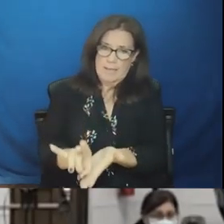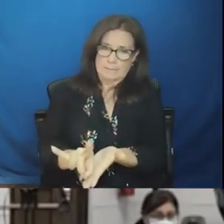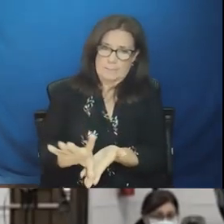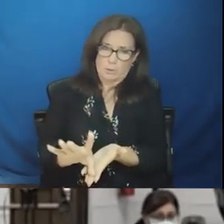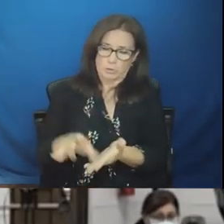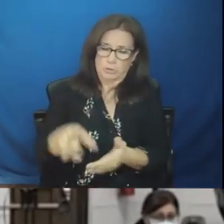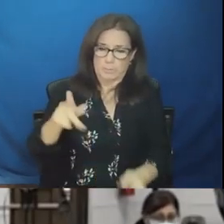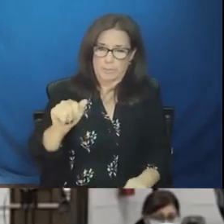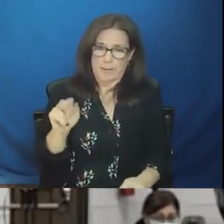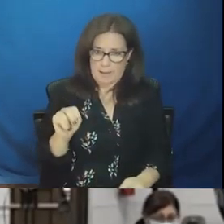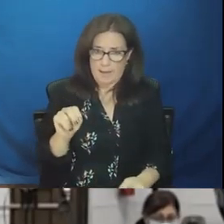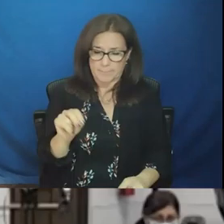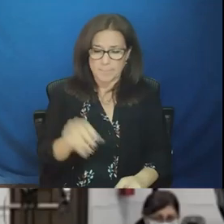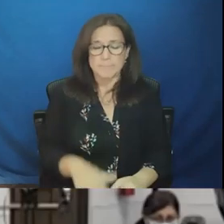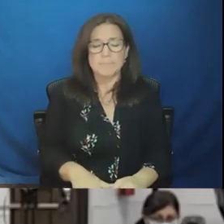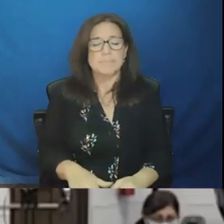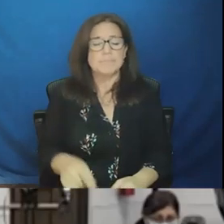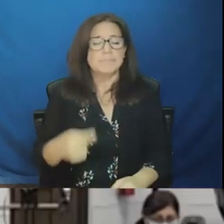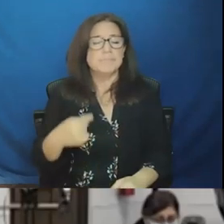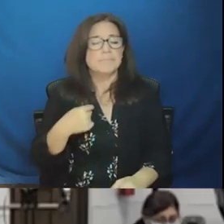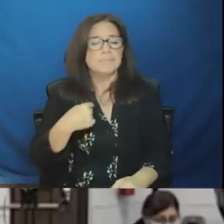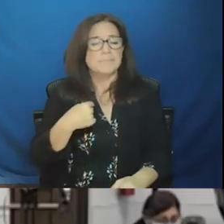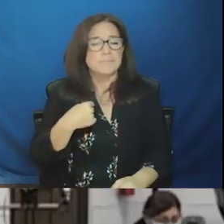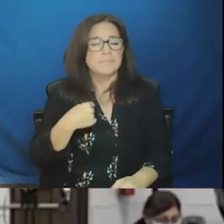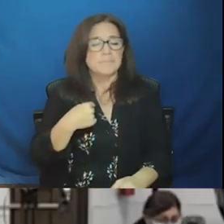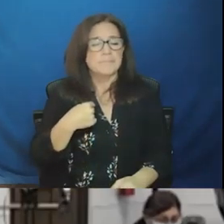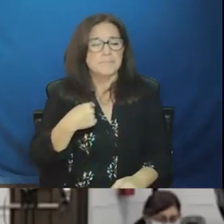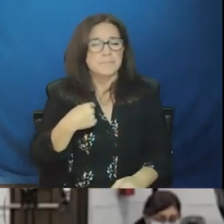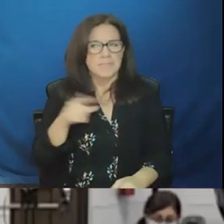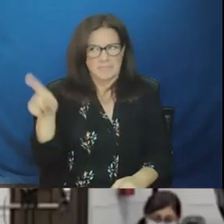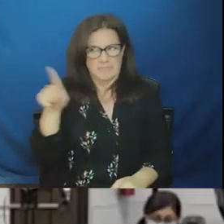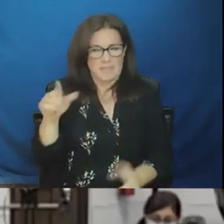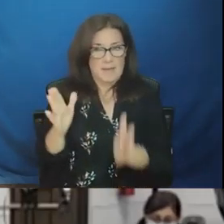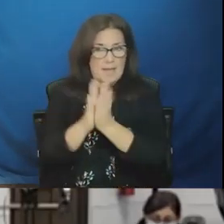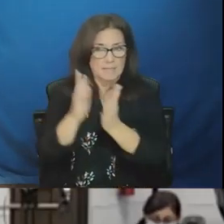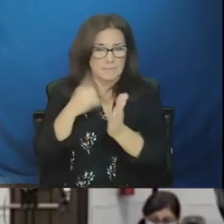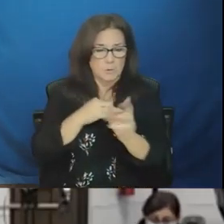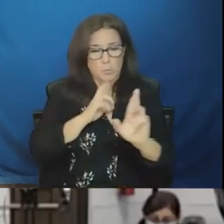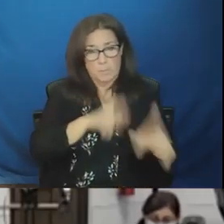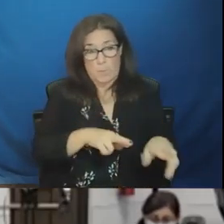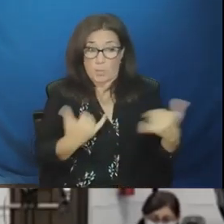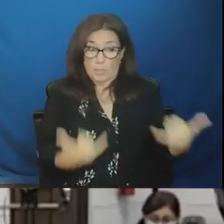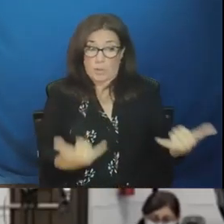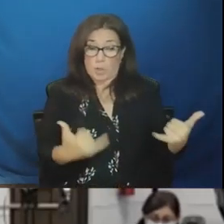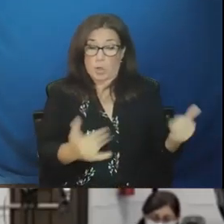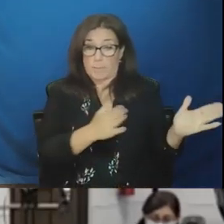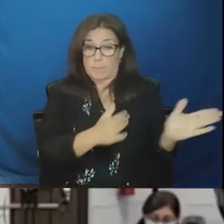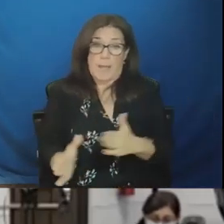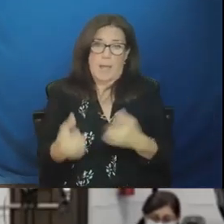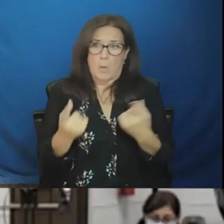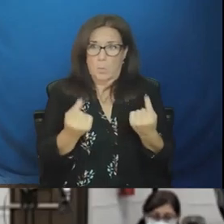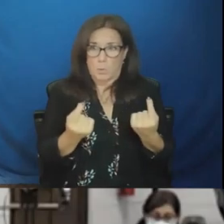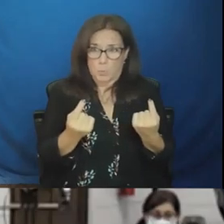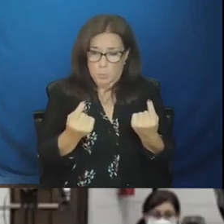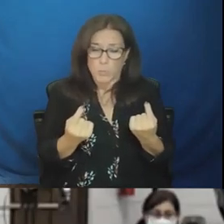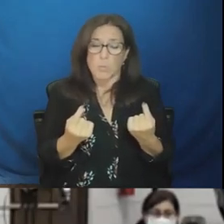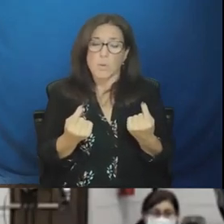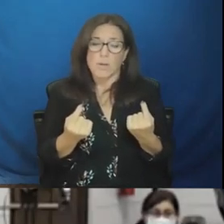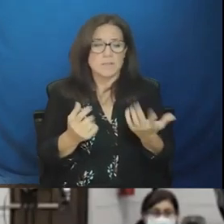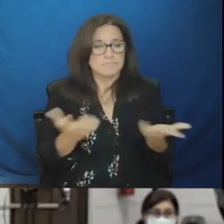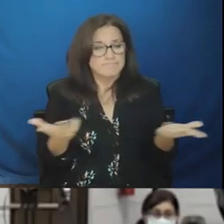las oficinas del condado de educación actualicen sus planes y pues con respecto a nuestro distrito se me